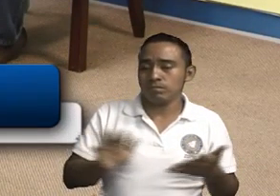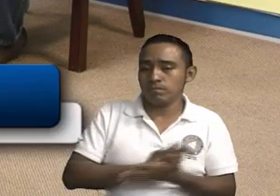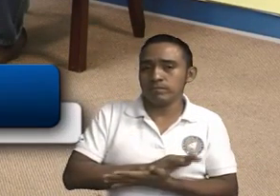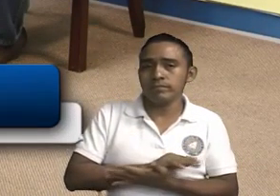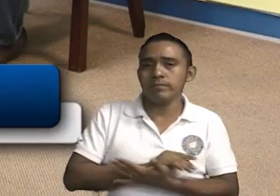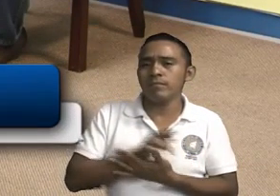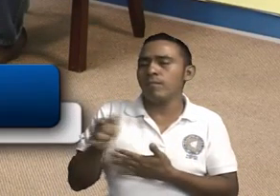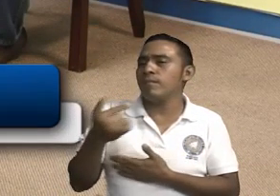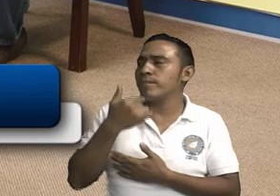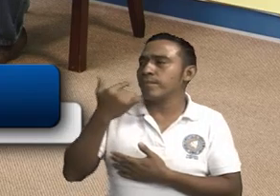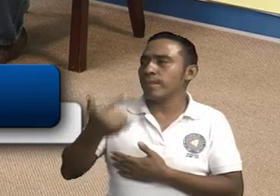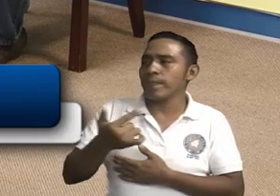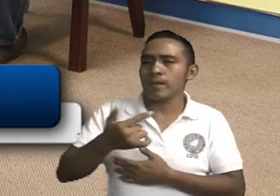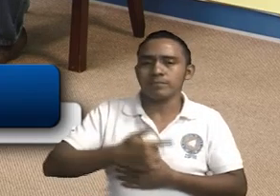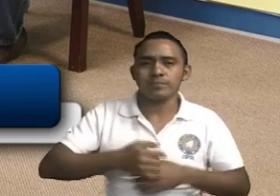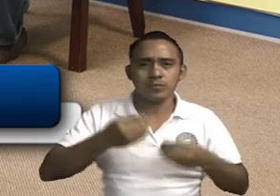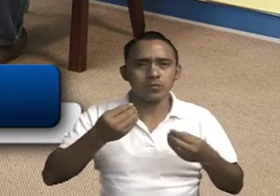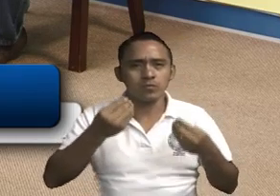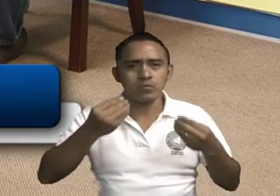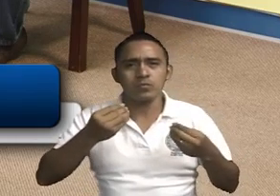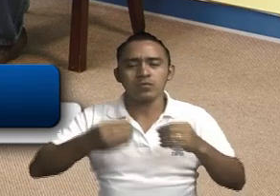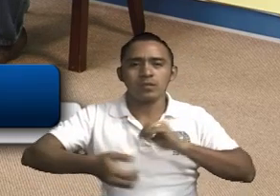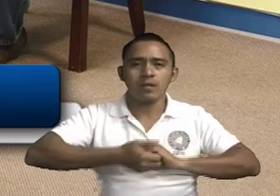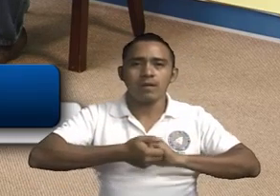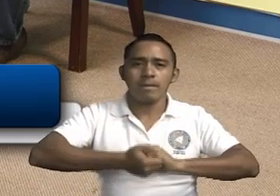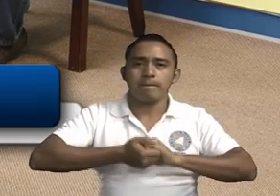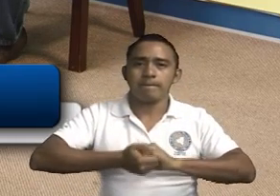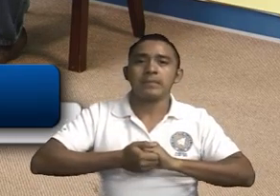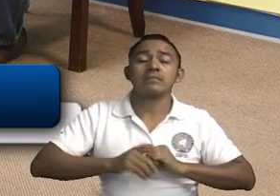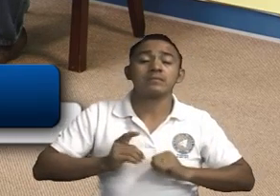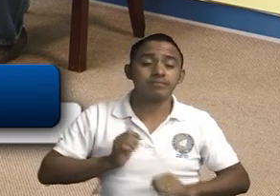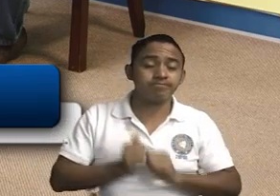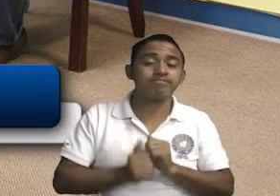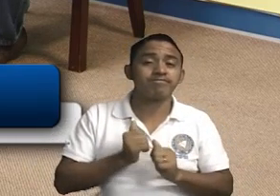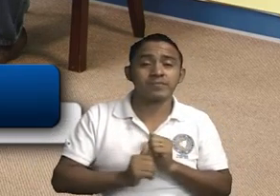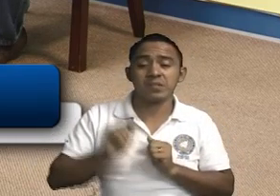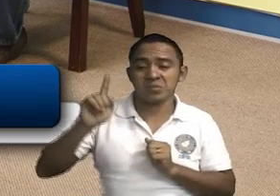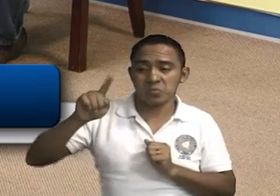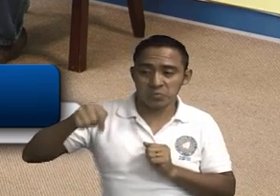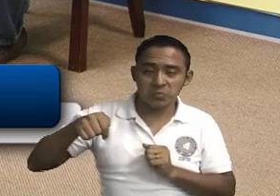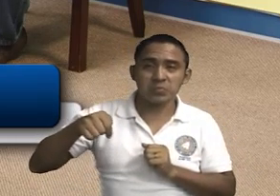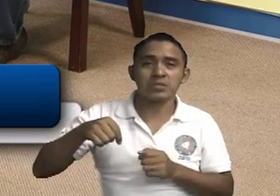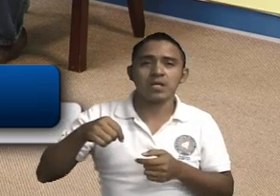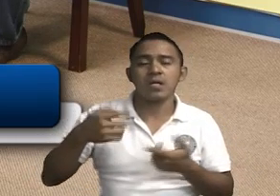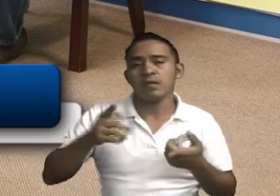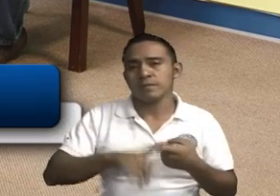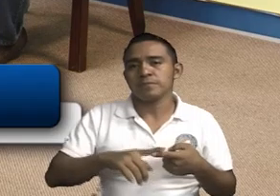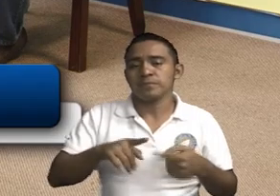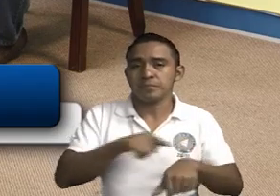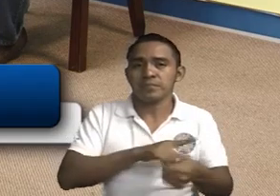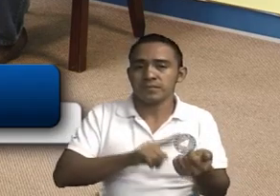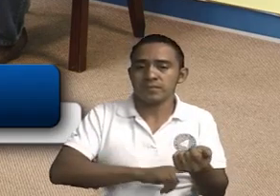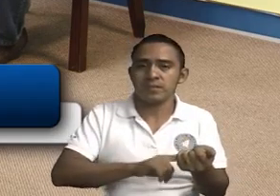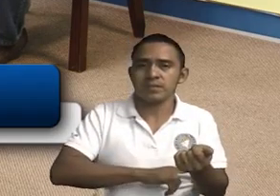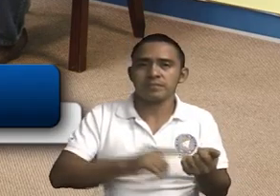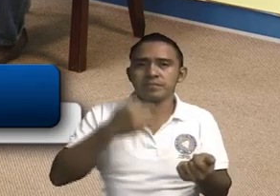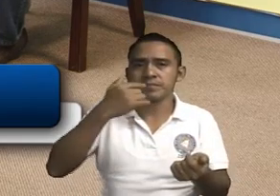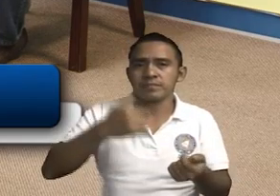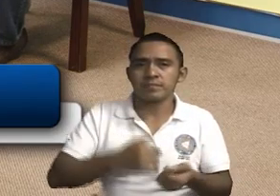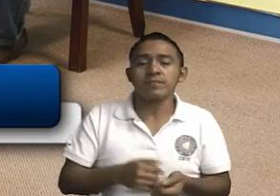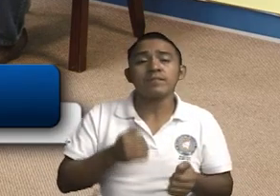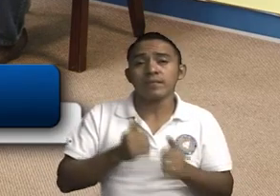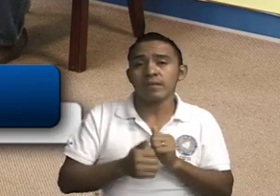le puede decir? Conozco varios casos, amigos, pues, de que precisamente tienen esta enfermedad de la diabetes y ellos mismos reconocen